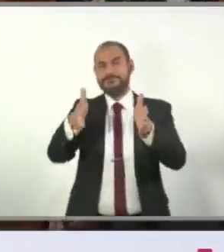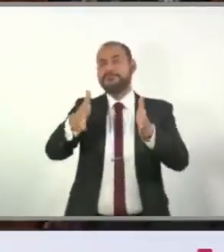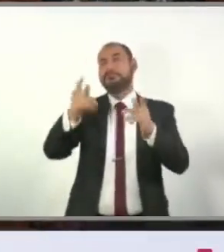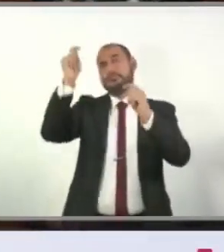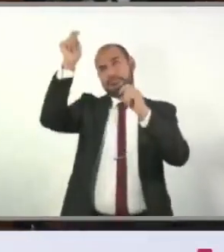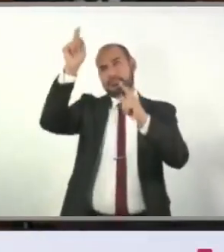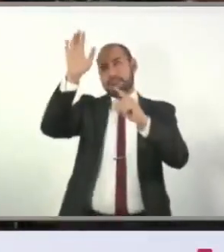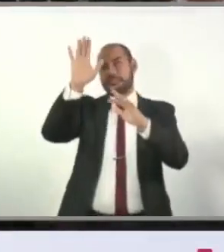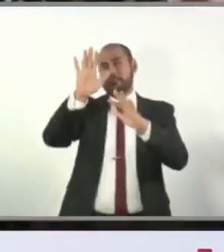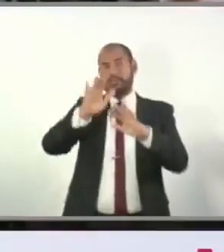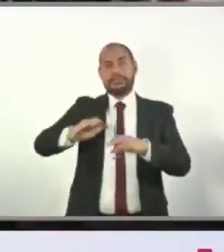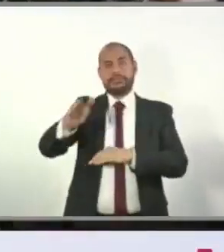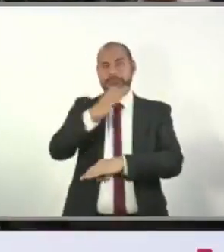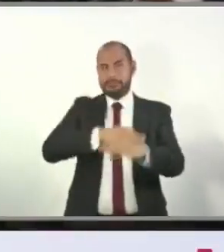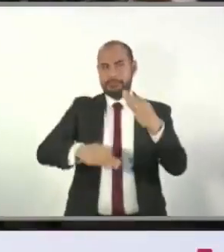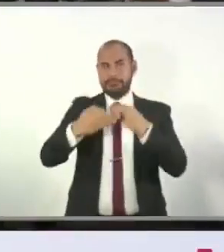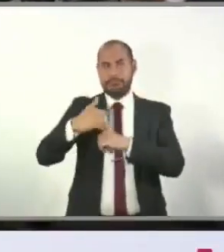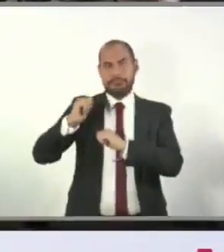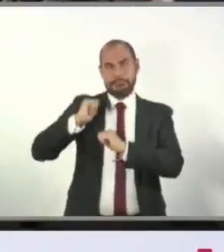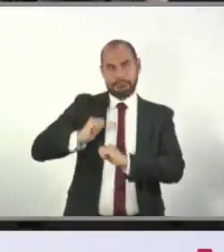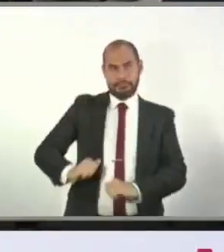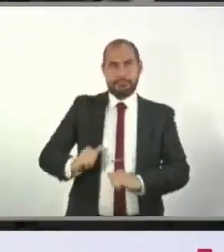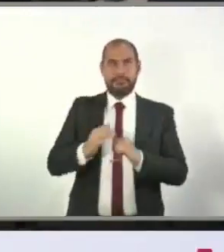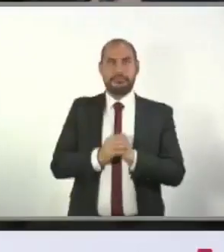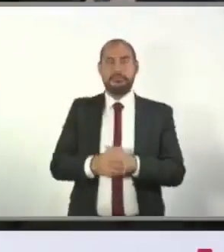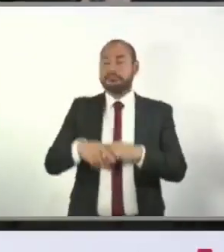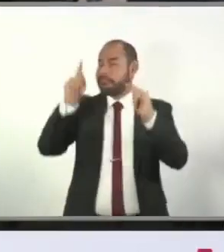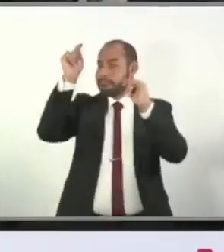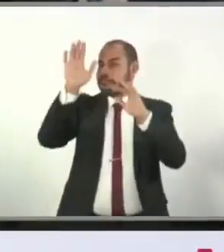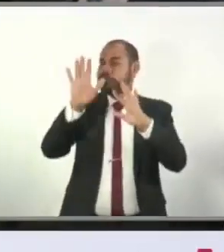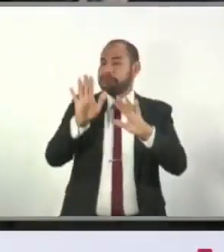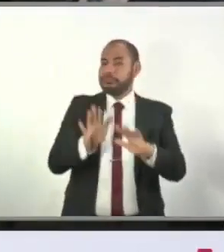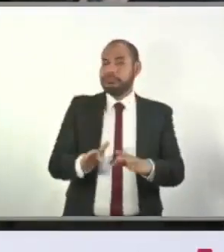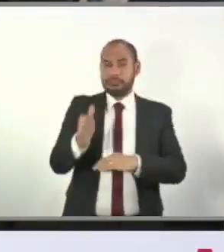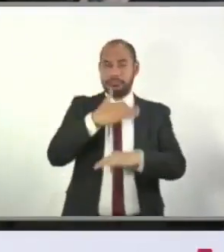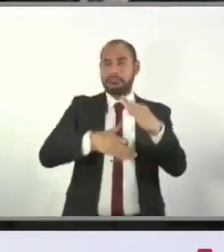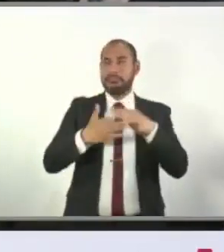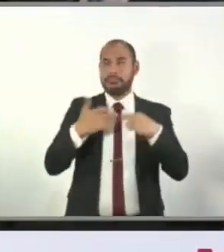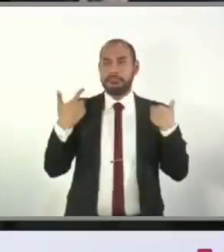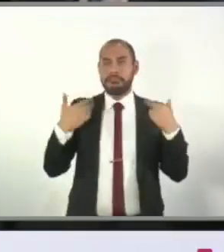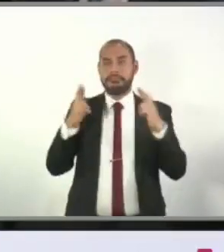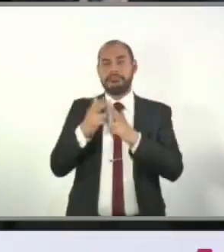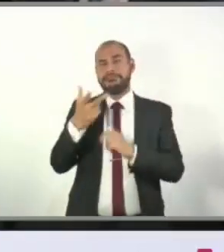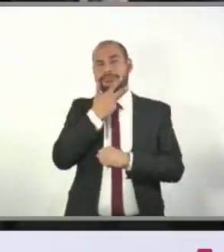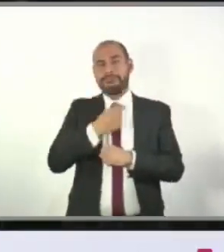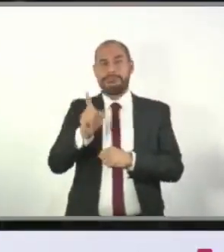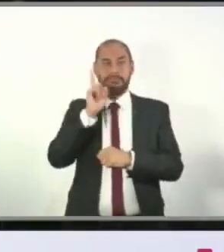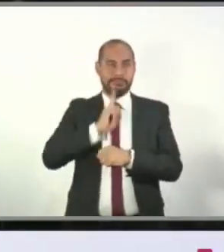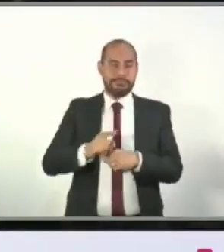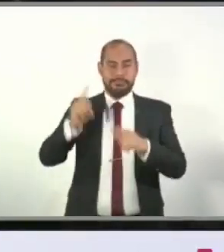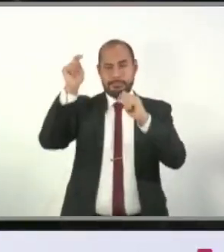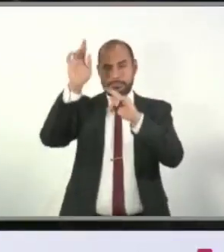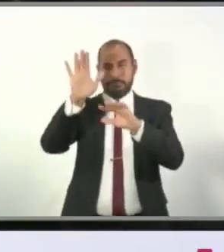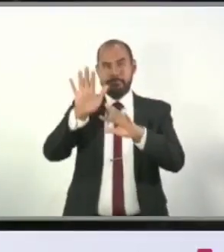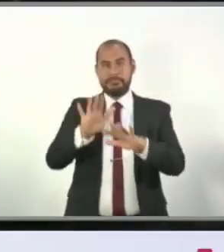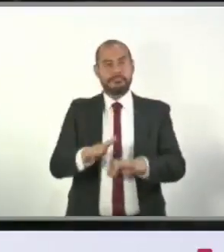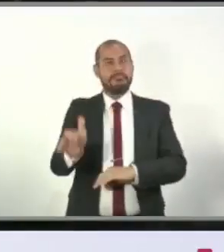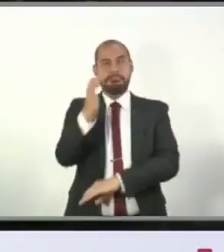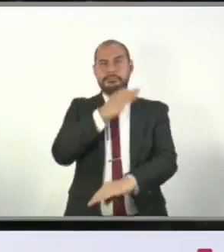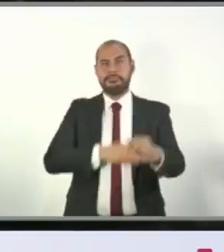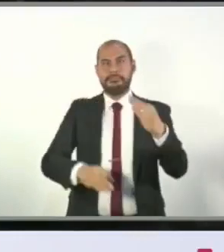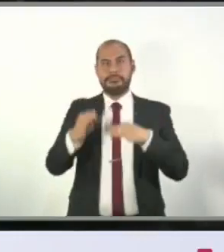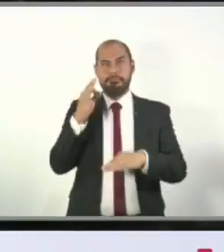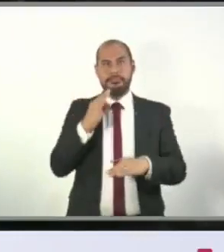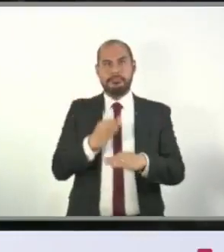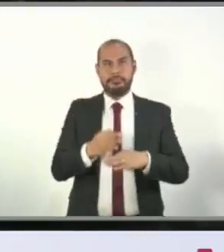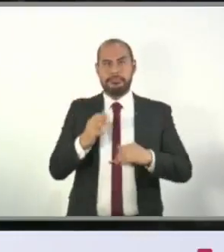Bendice también a todas las autoridades. Bendice a todos los profesores y profesoras. Bendice a todos los